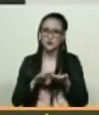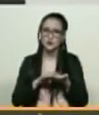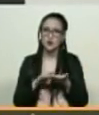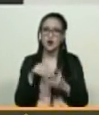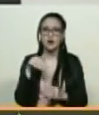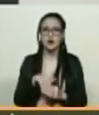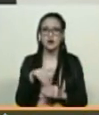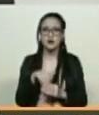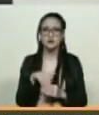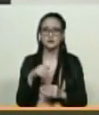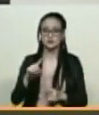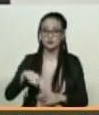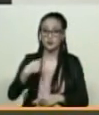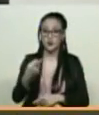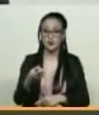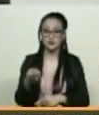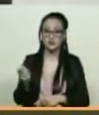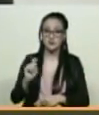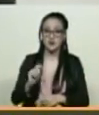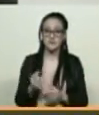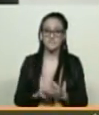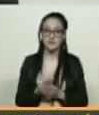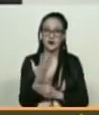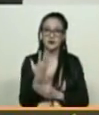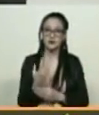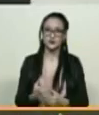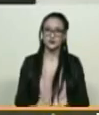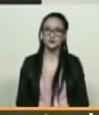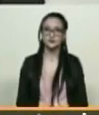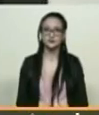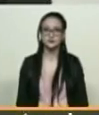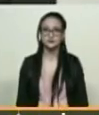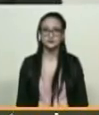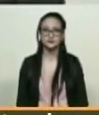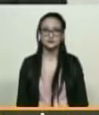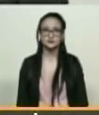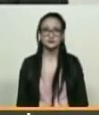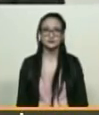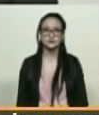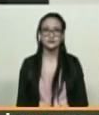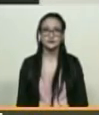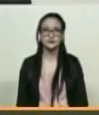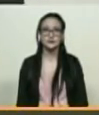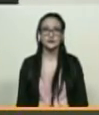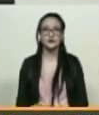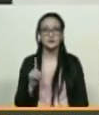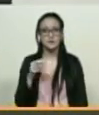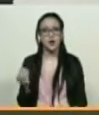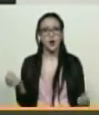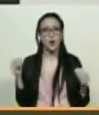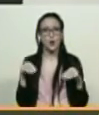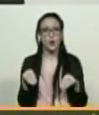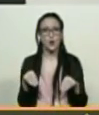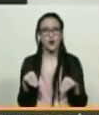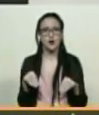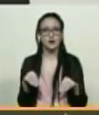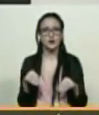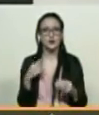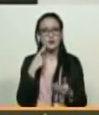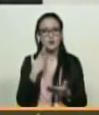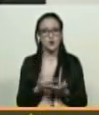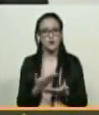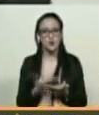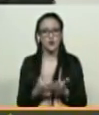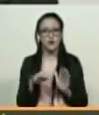elección del próximo mes de mayo. También incluye el acuerdo, la proposición y